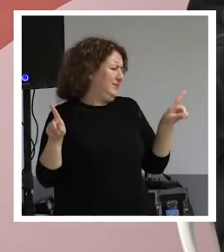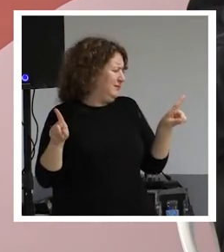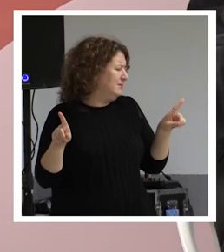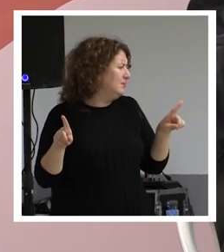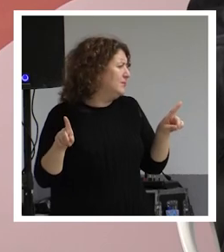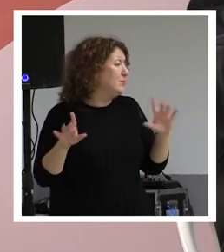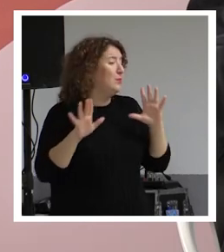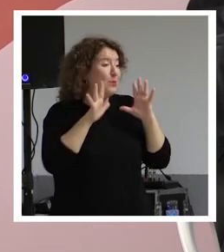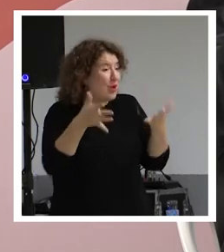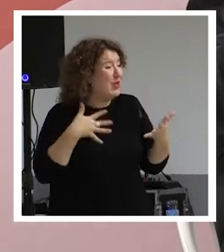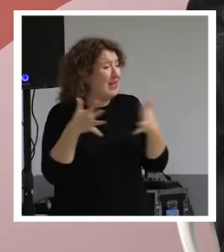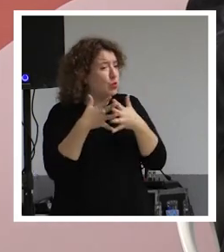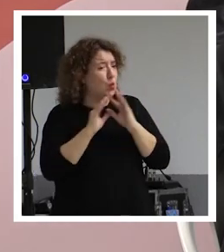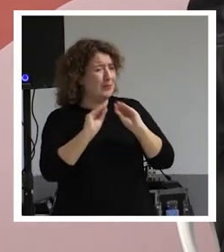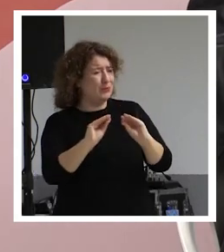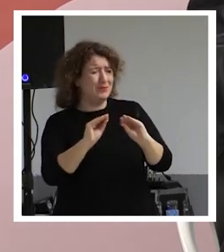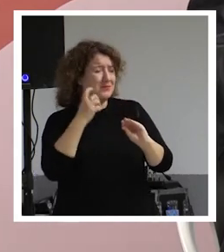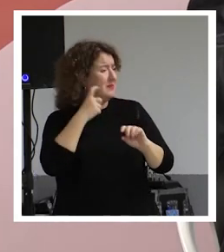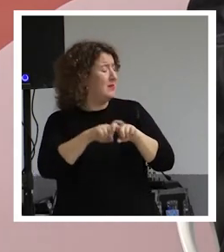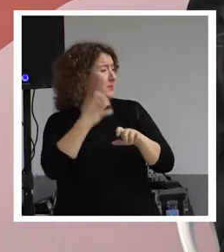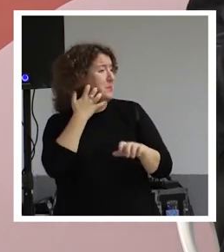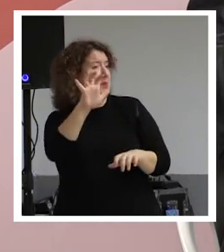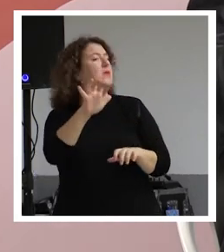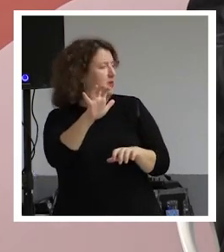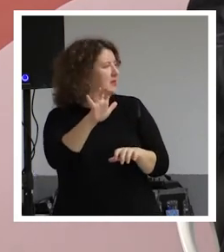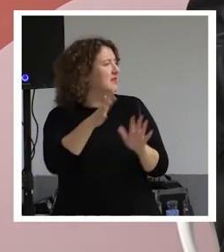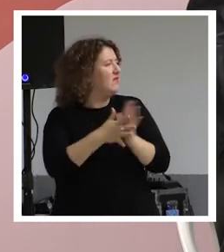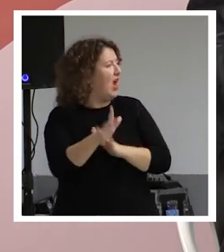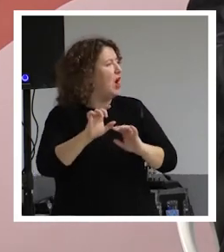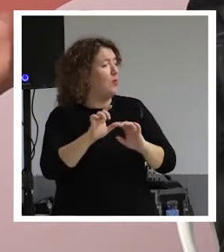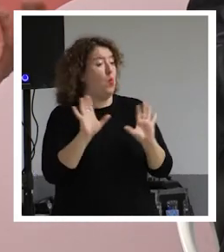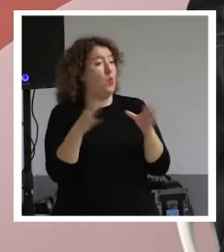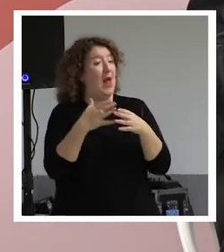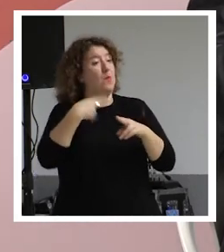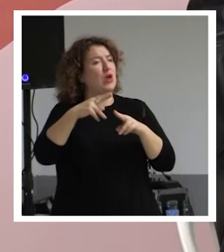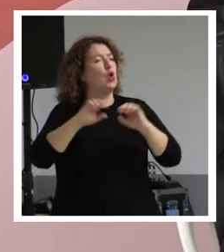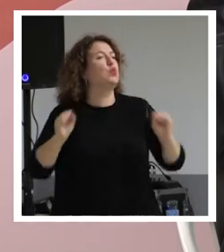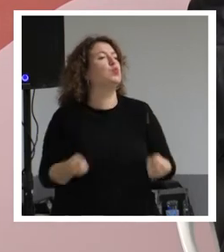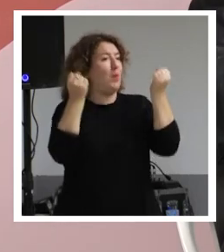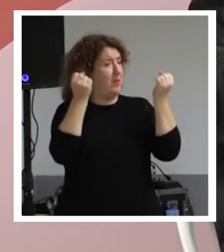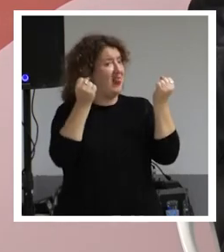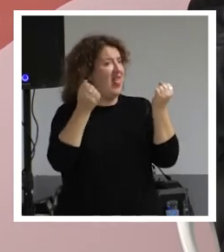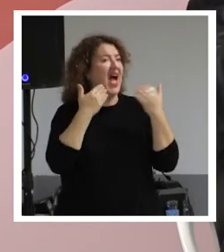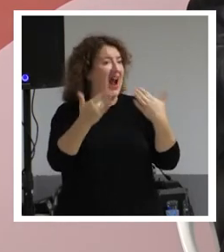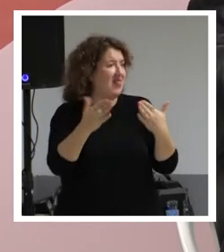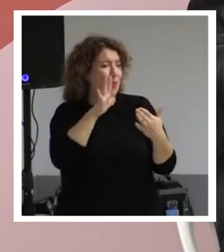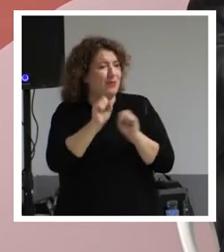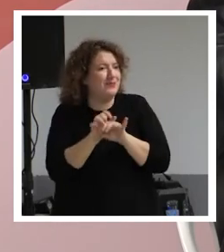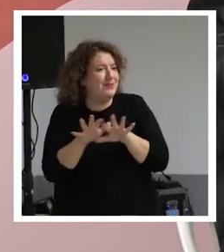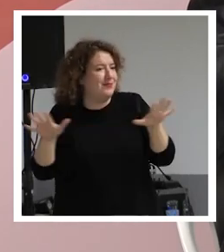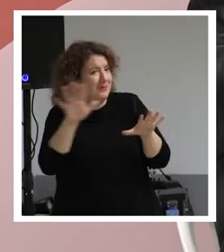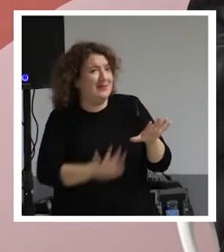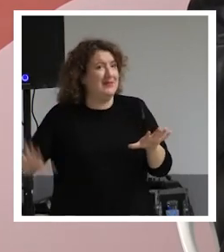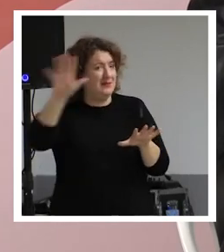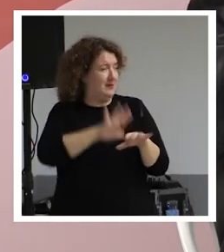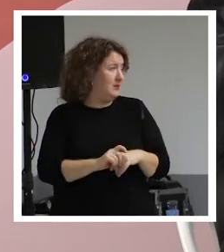que Que obviamente Uruguay es un caso de sistema de partidos fuertes porque los otros partidos también son fuertes pero no tienen esta estructura y yo creo que